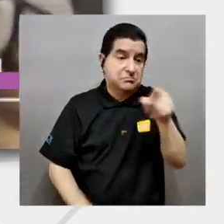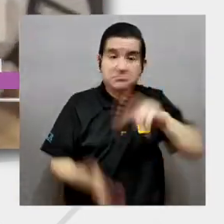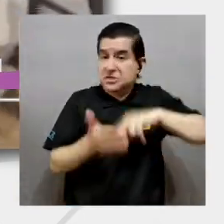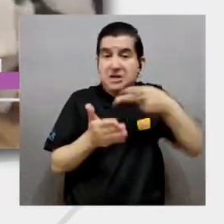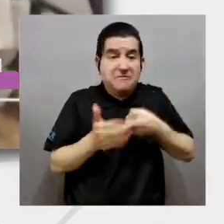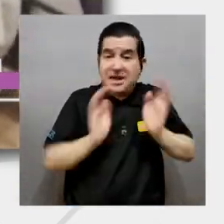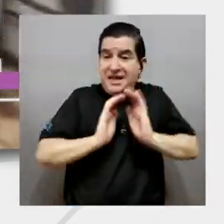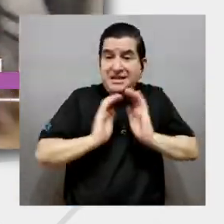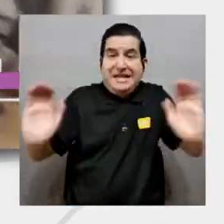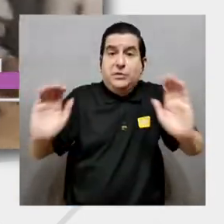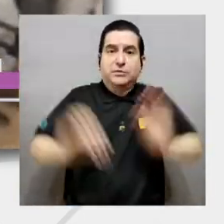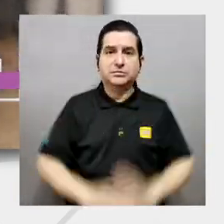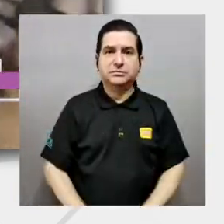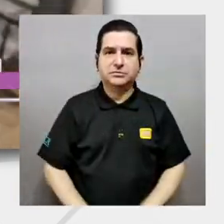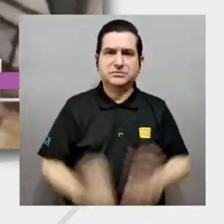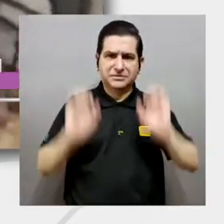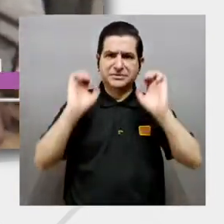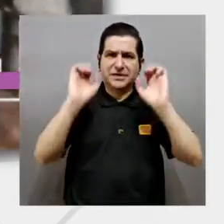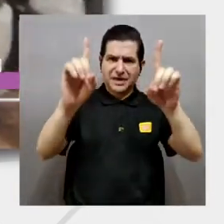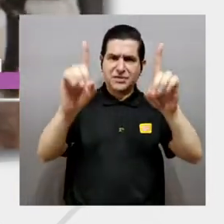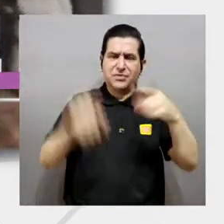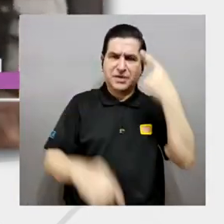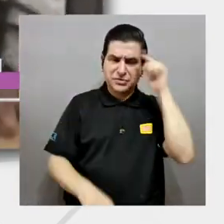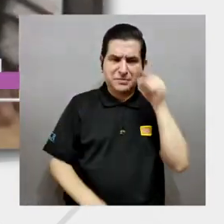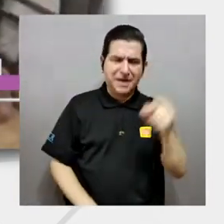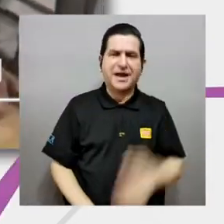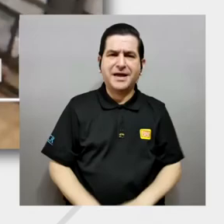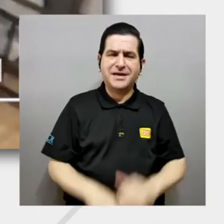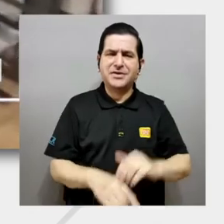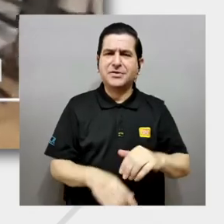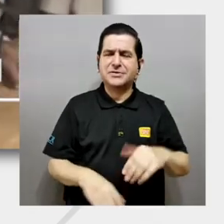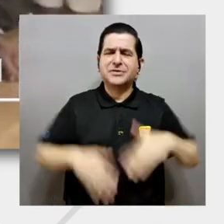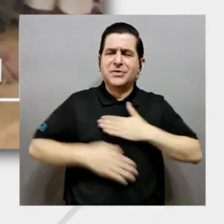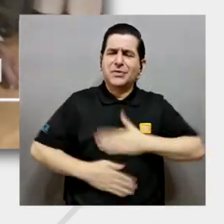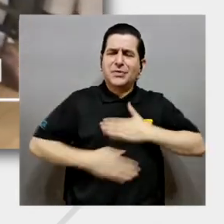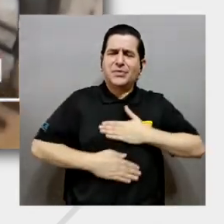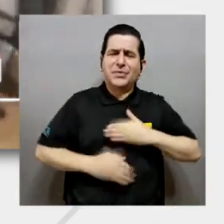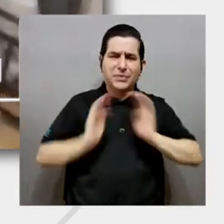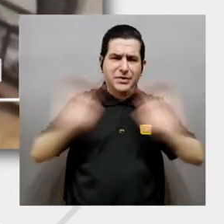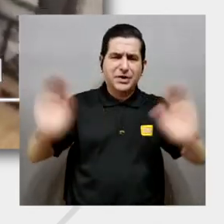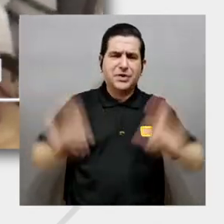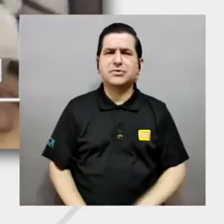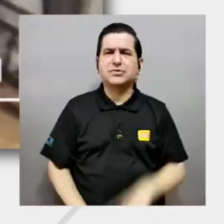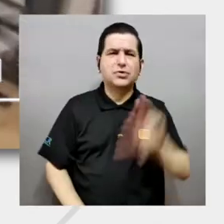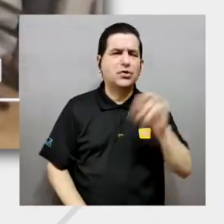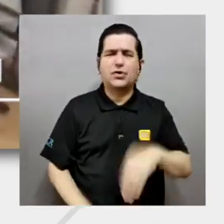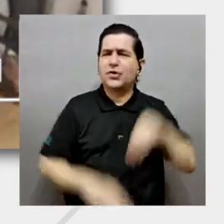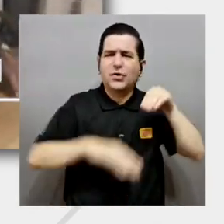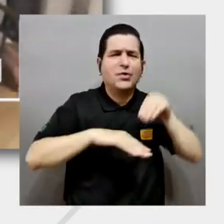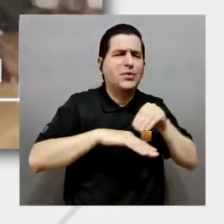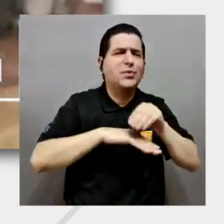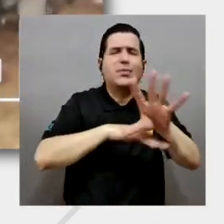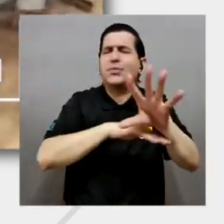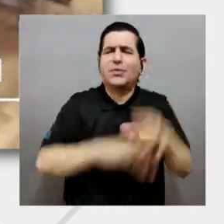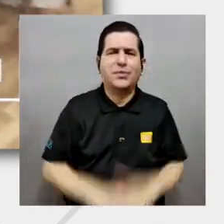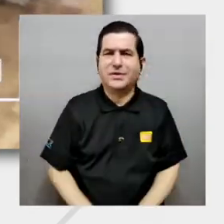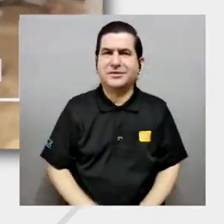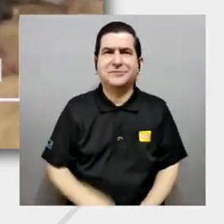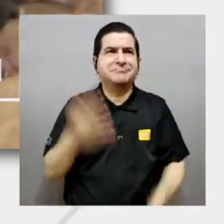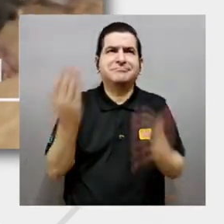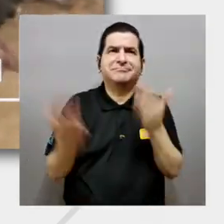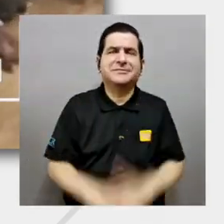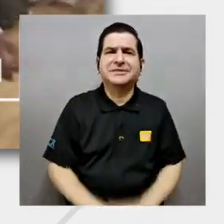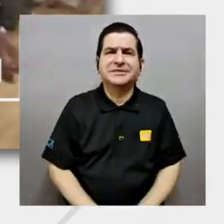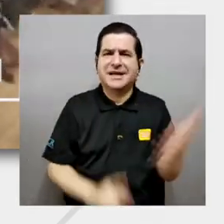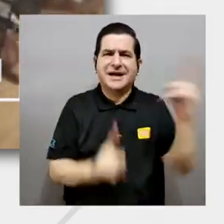tratan como niños y se educan para ser niños. No se le está metiendo